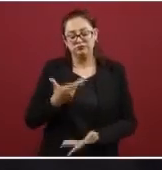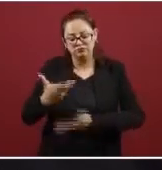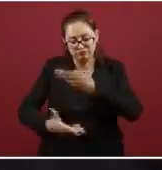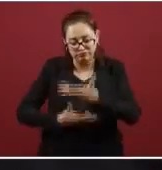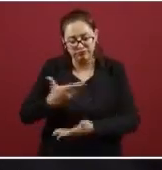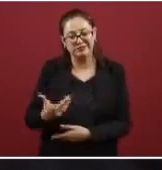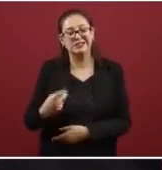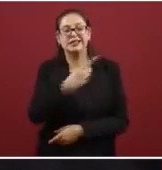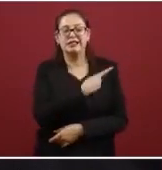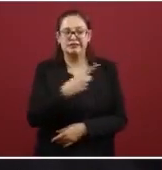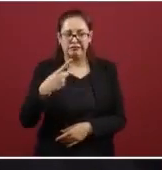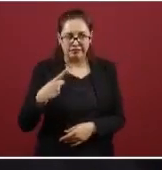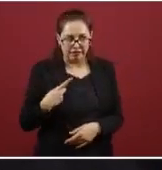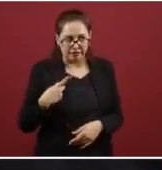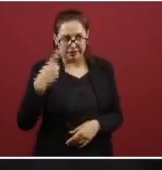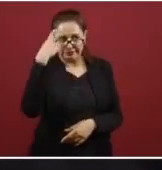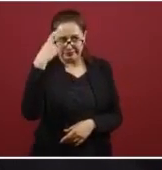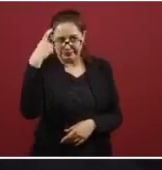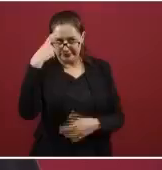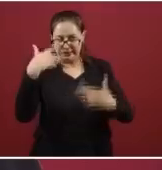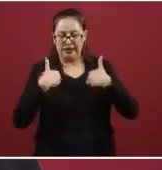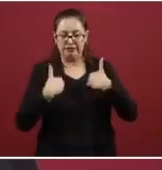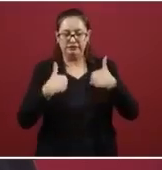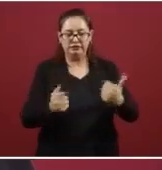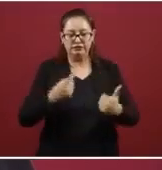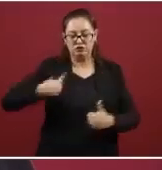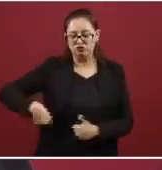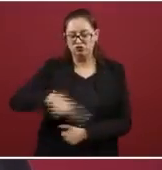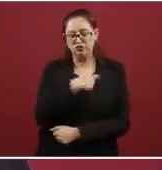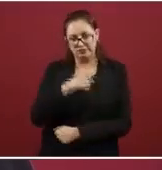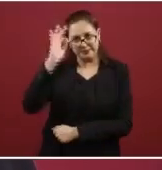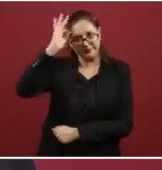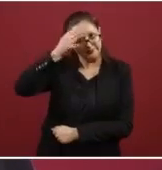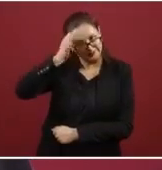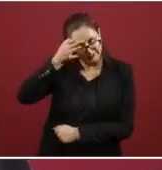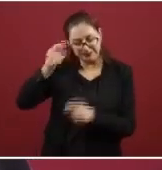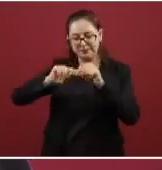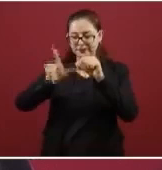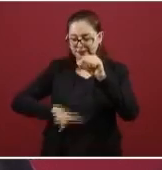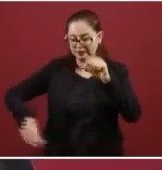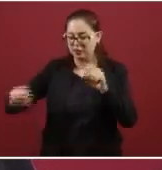públicos, siervos de la nación, y que tenemos que escuchar a todos y respetar a todos.